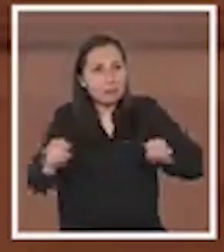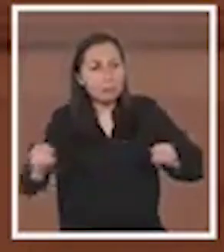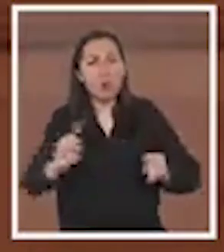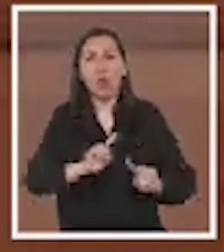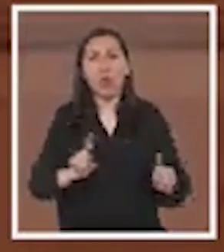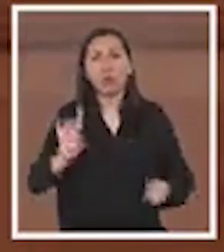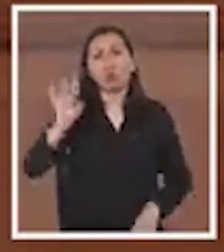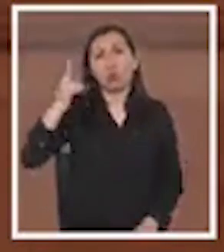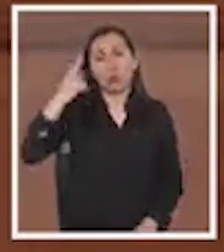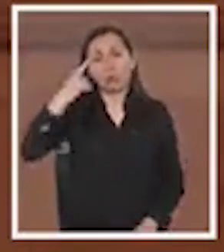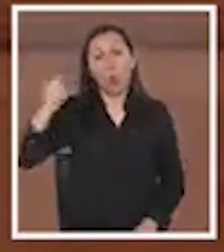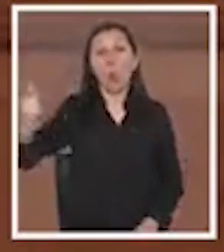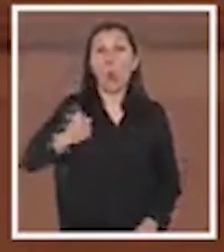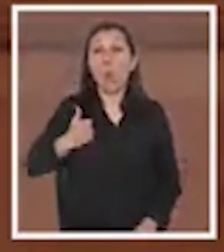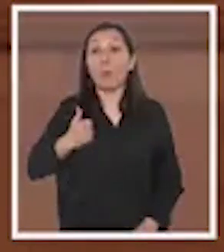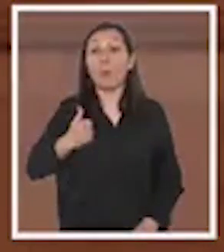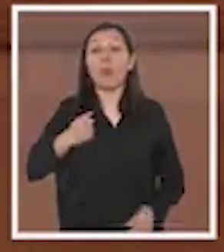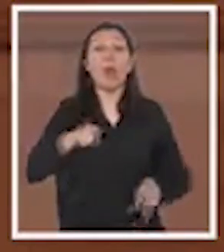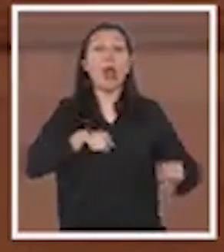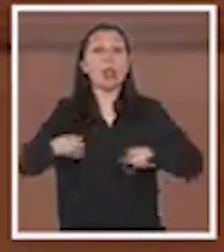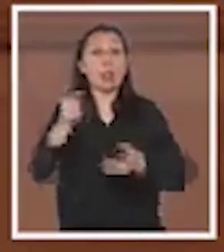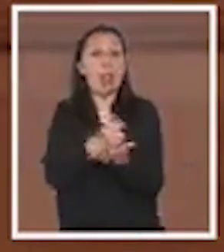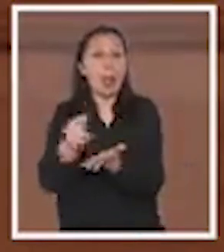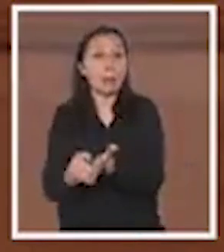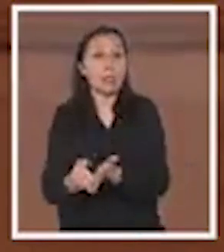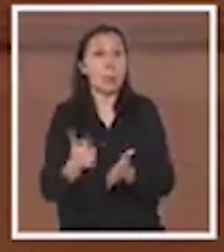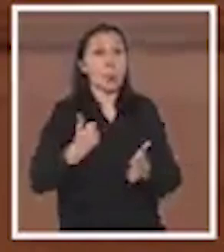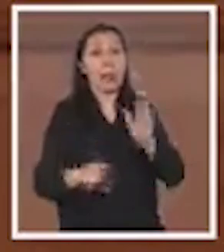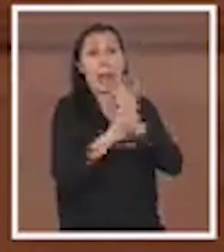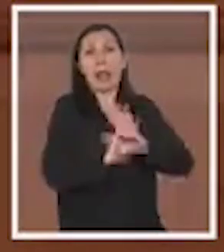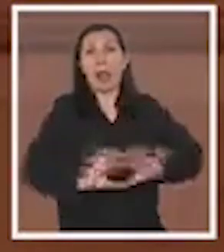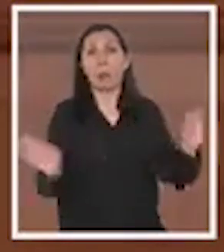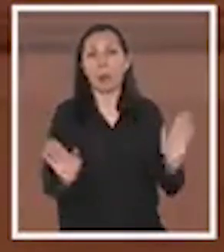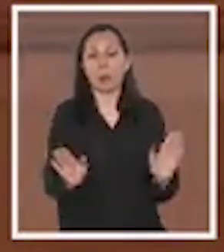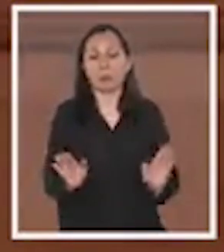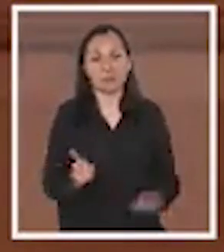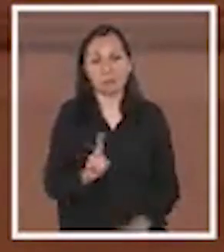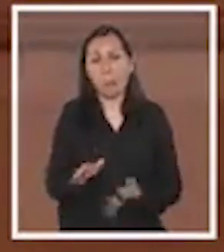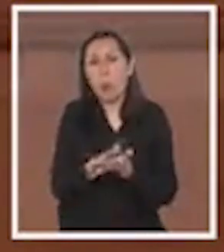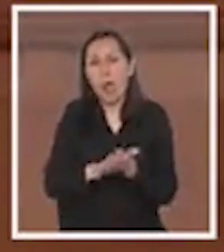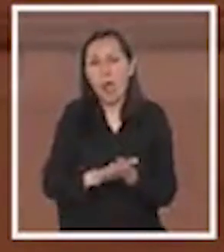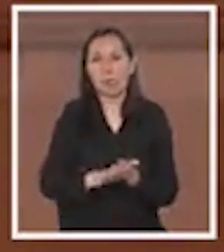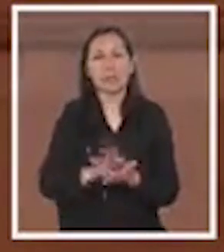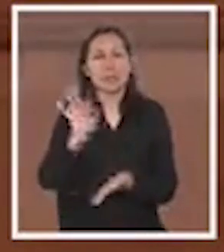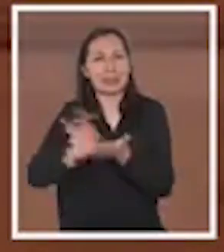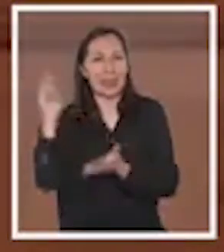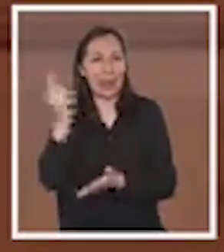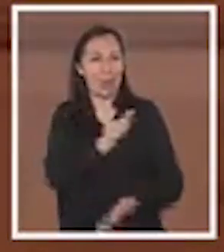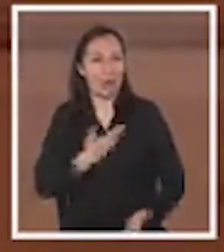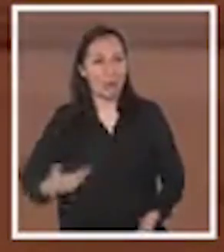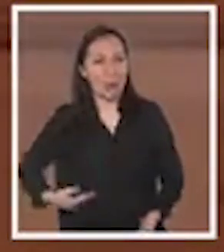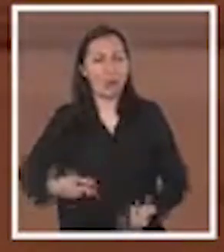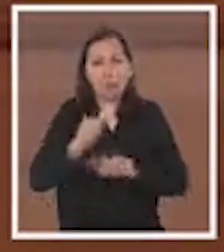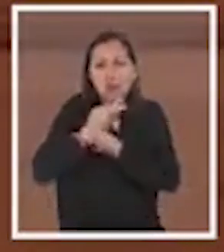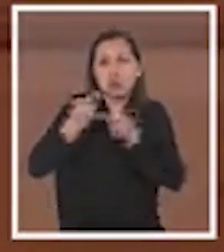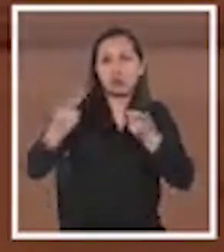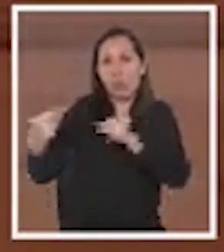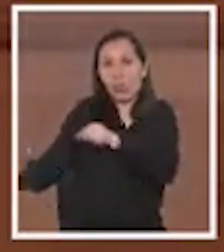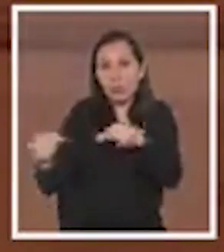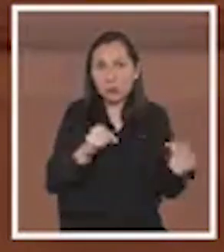no estamos solamente cumpliendo un mero trámite. Cuando, por ejemplo, desde la CGGOV se impulsa una